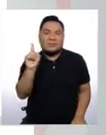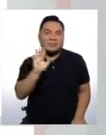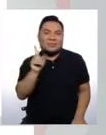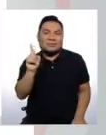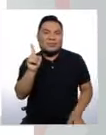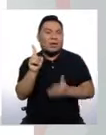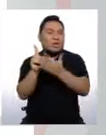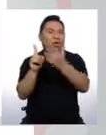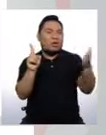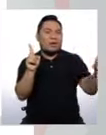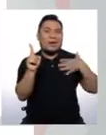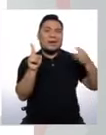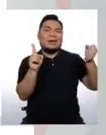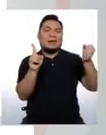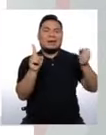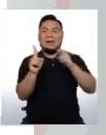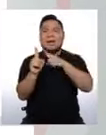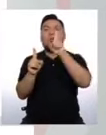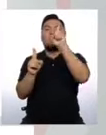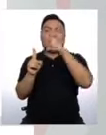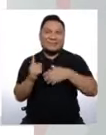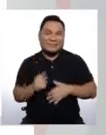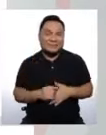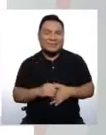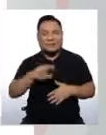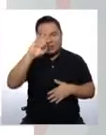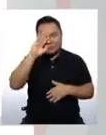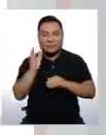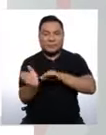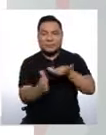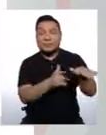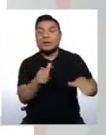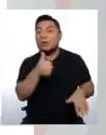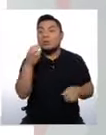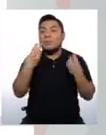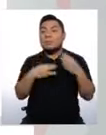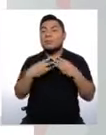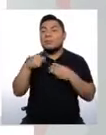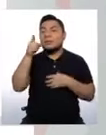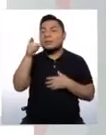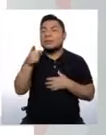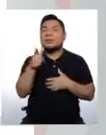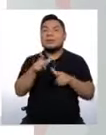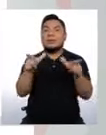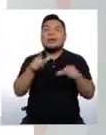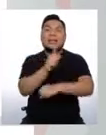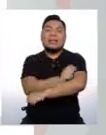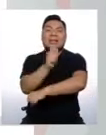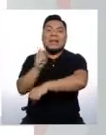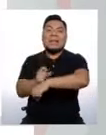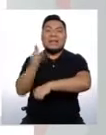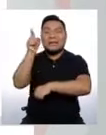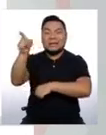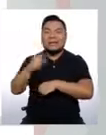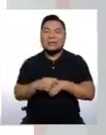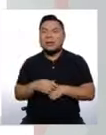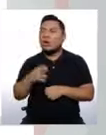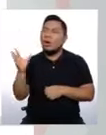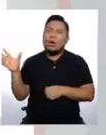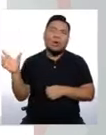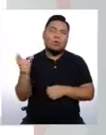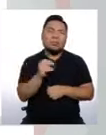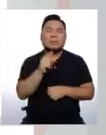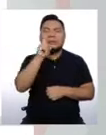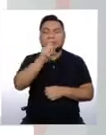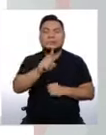era positivo y en el mercado modelo en la región de tacna se evaluaron a